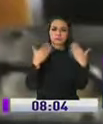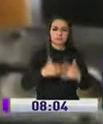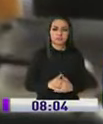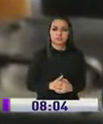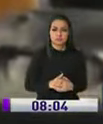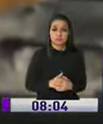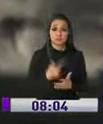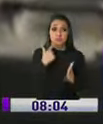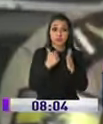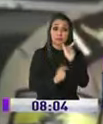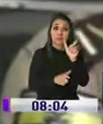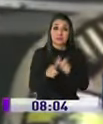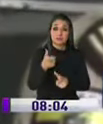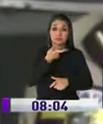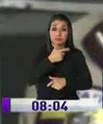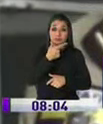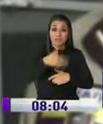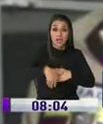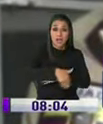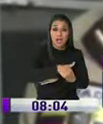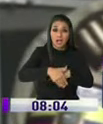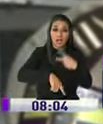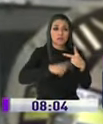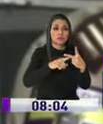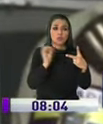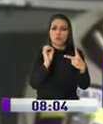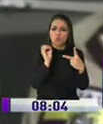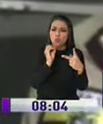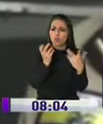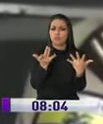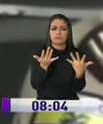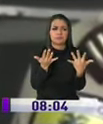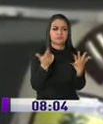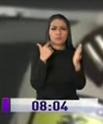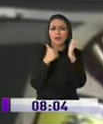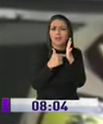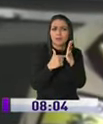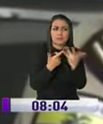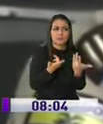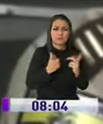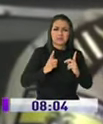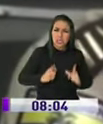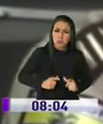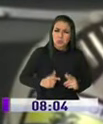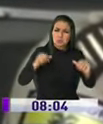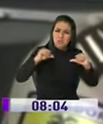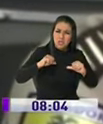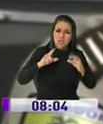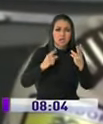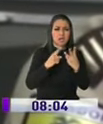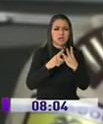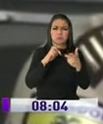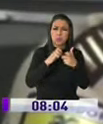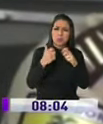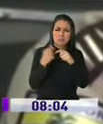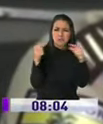libadores, hemos evitado que caigan en situaciones depresivas de salud, las riñas callejeras, la